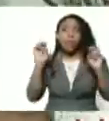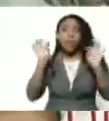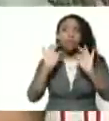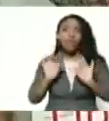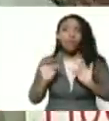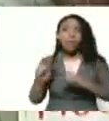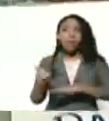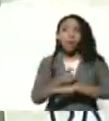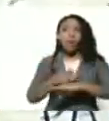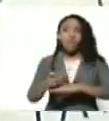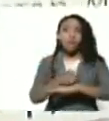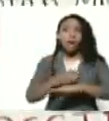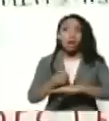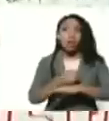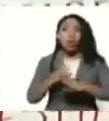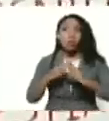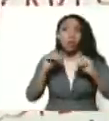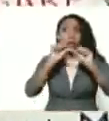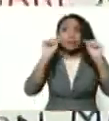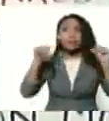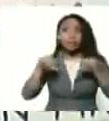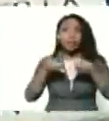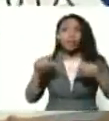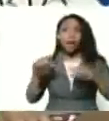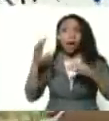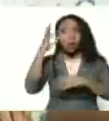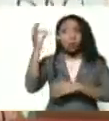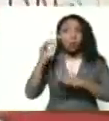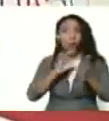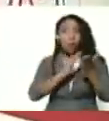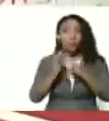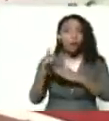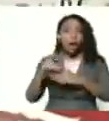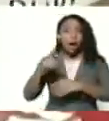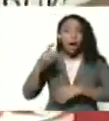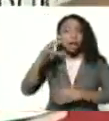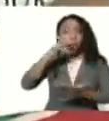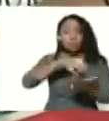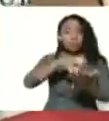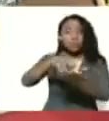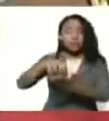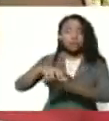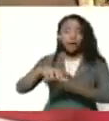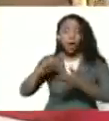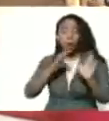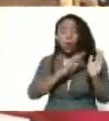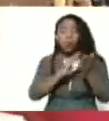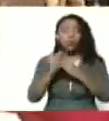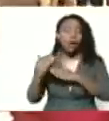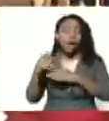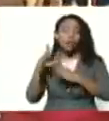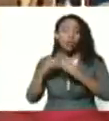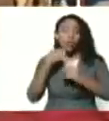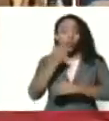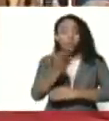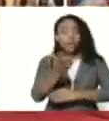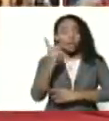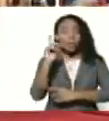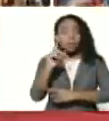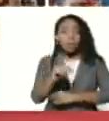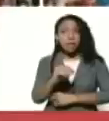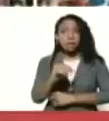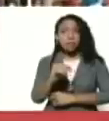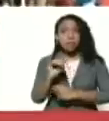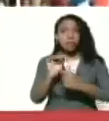de gobierno, un nuevo sistema de gobierno del Consejo Comunal, la ciudad comunales. Bueno, ahí está lo que también usted